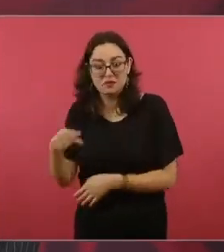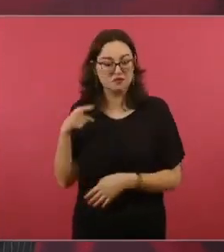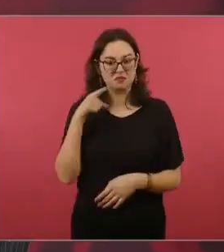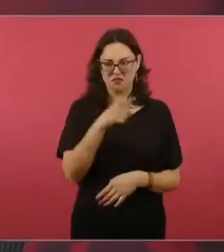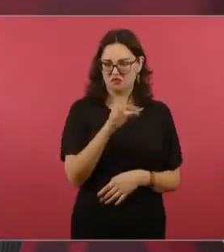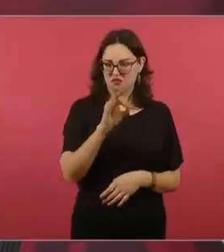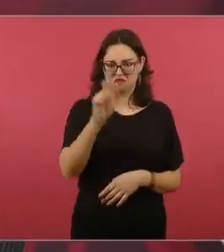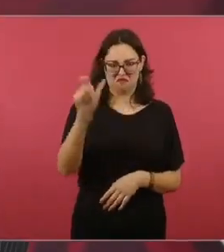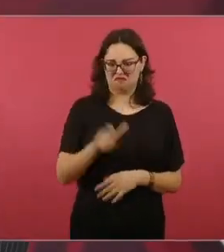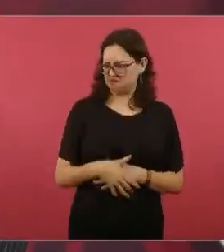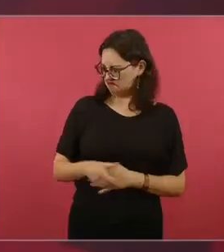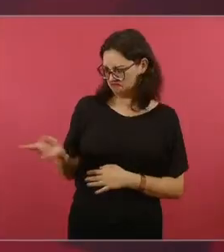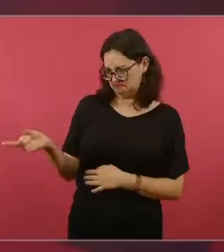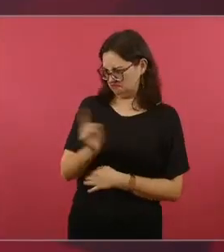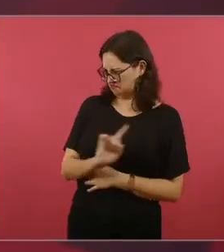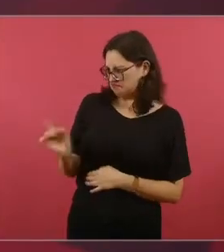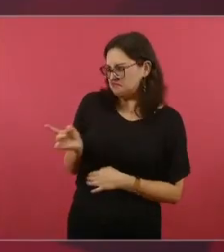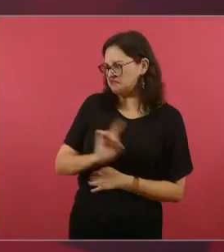Está en los medios